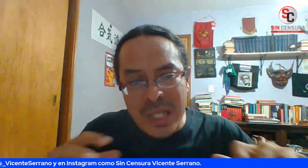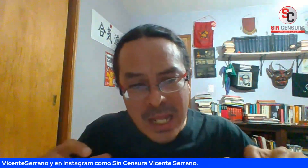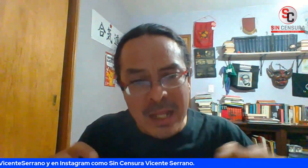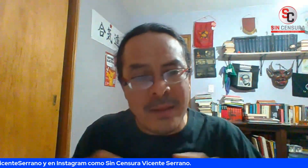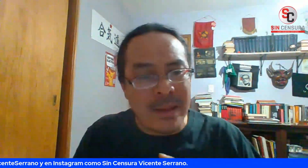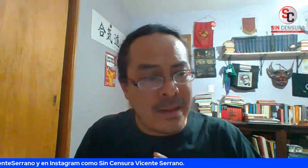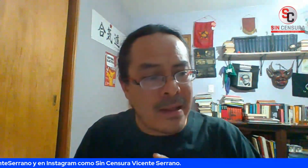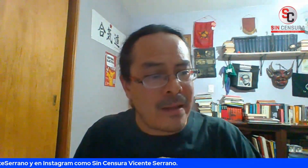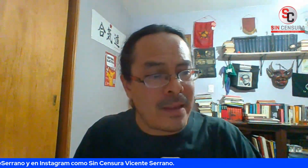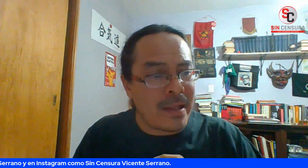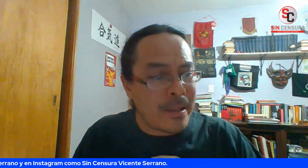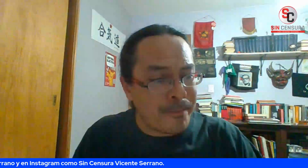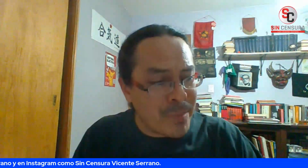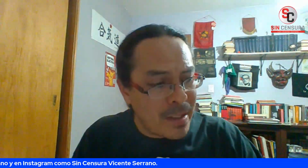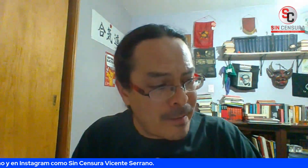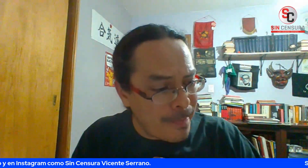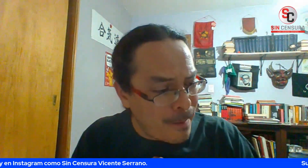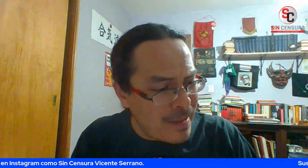escenarios